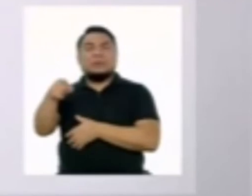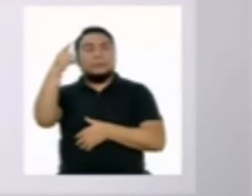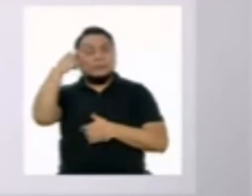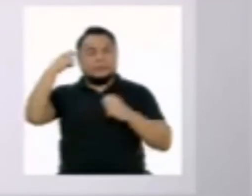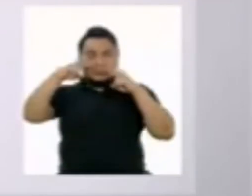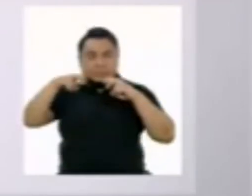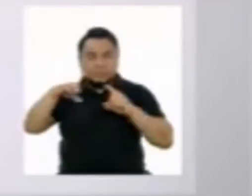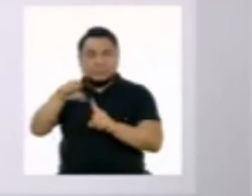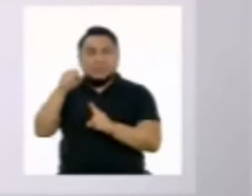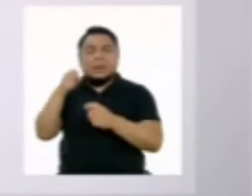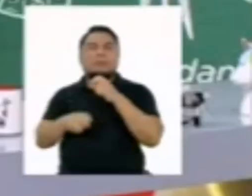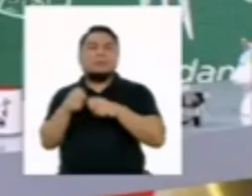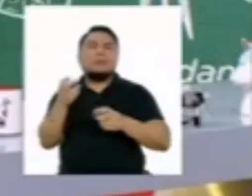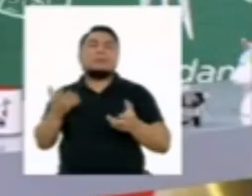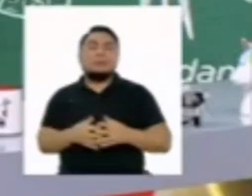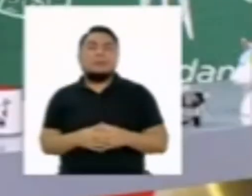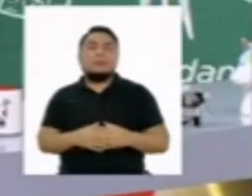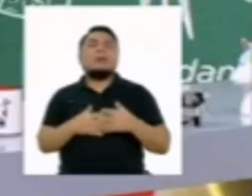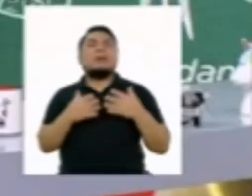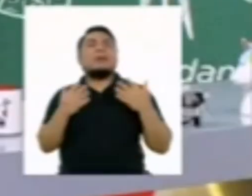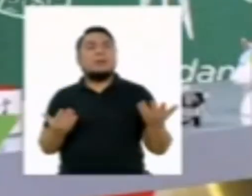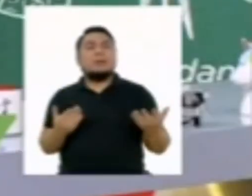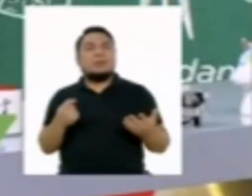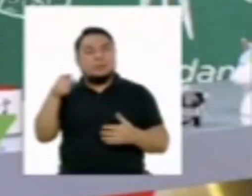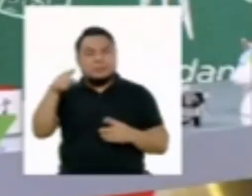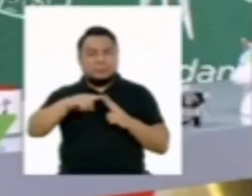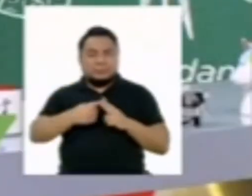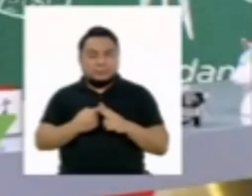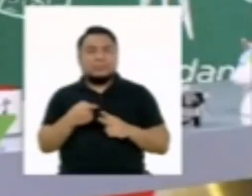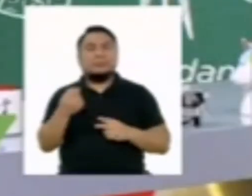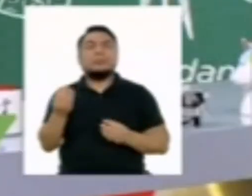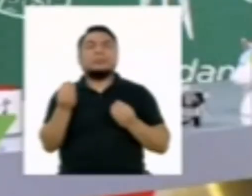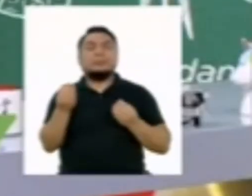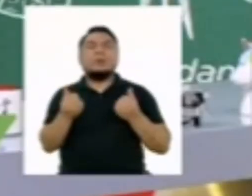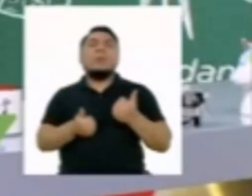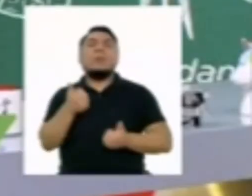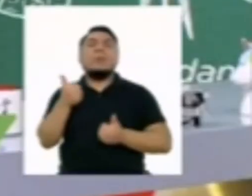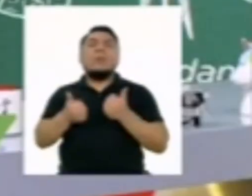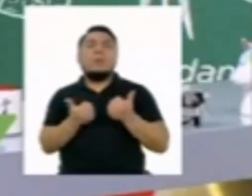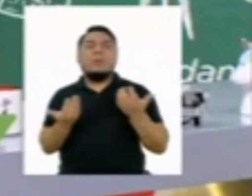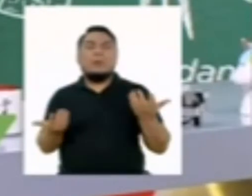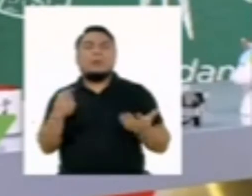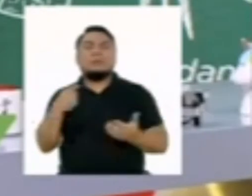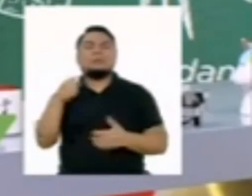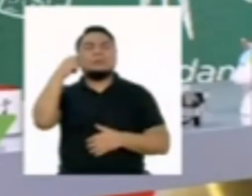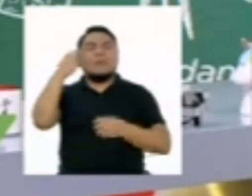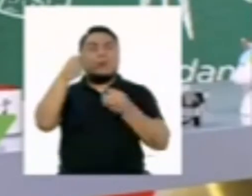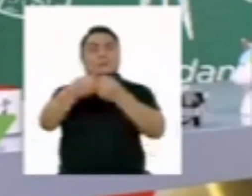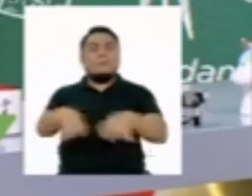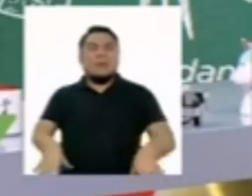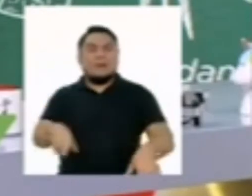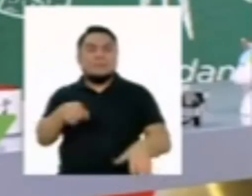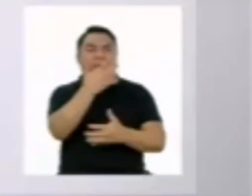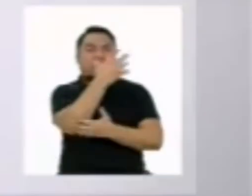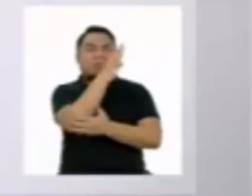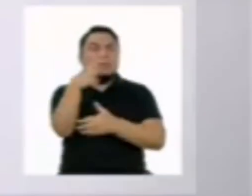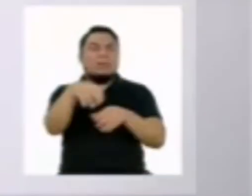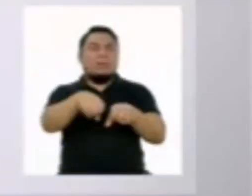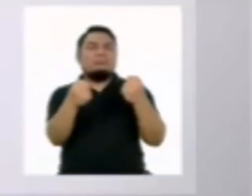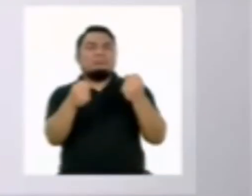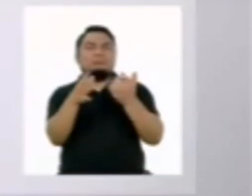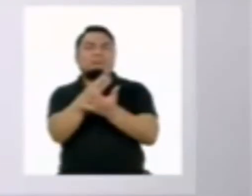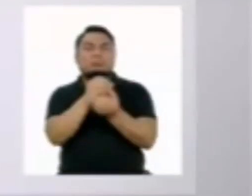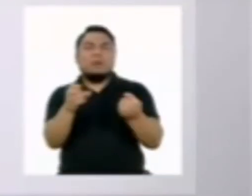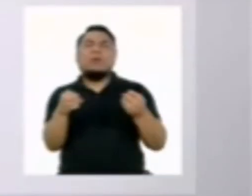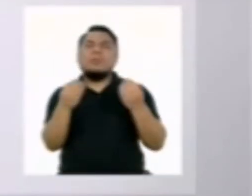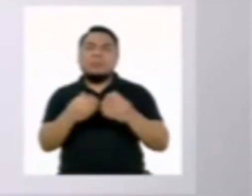allá de identificar el problema. Entonces, para comenzar, ¿cuáles serían las causas de la pérdida de la biodiversidad? A